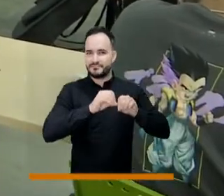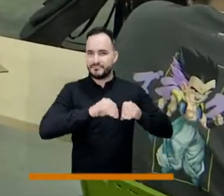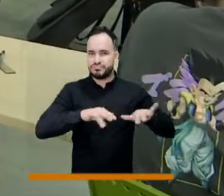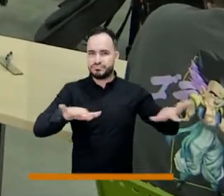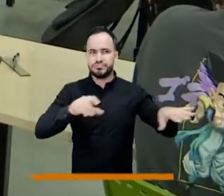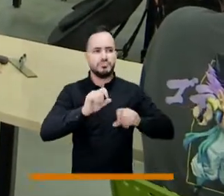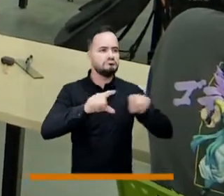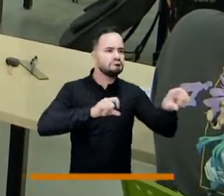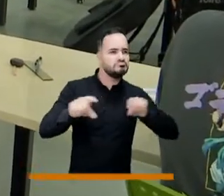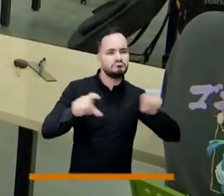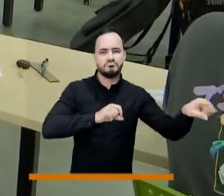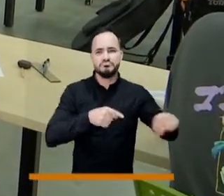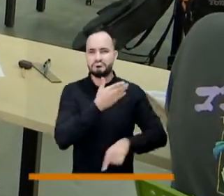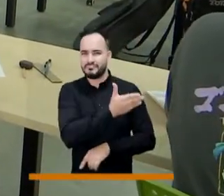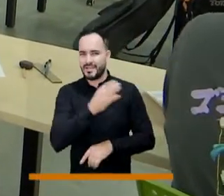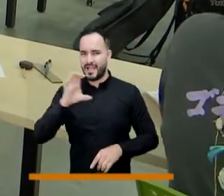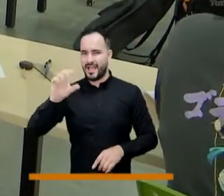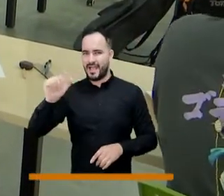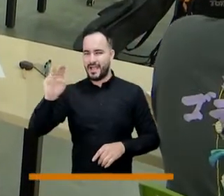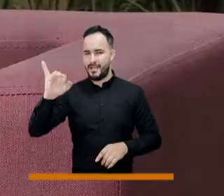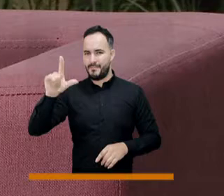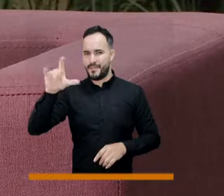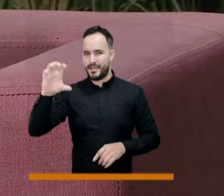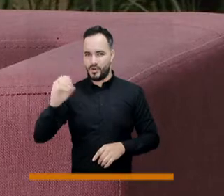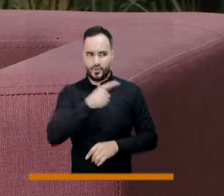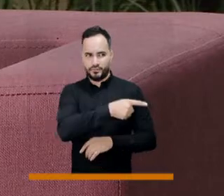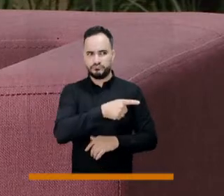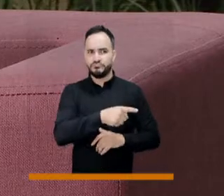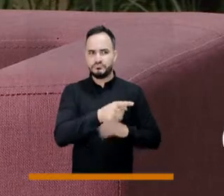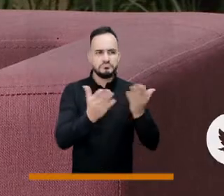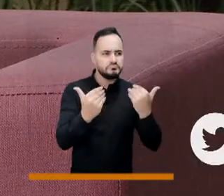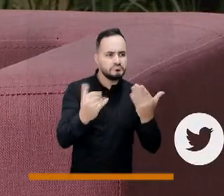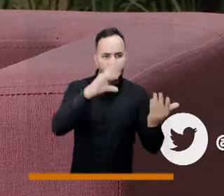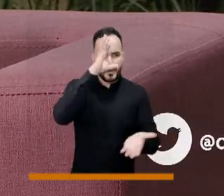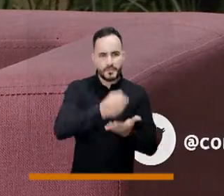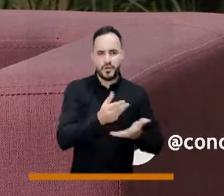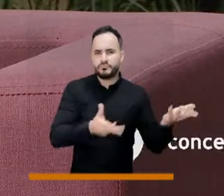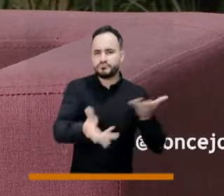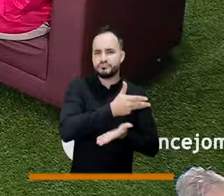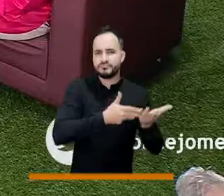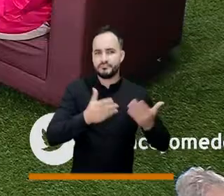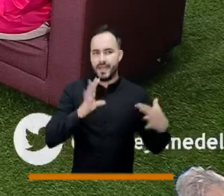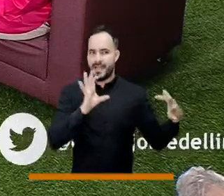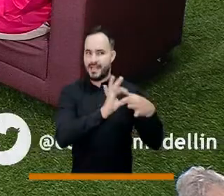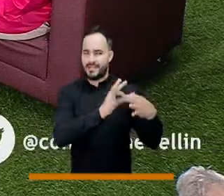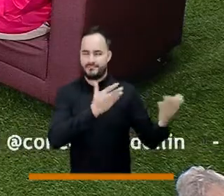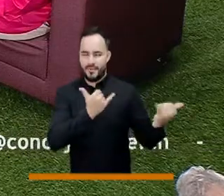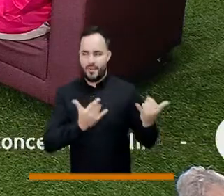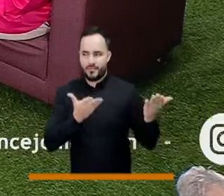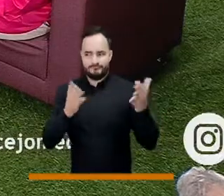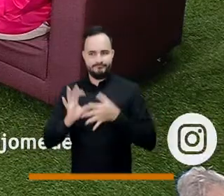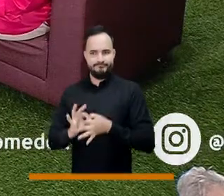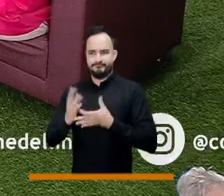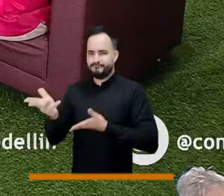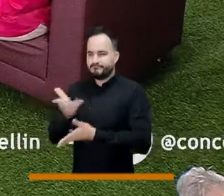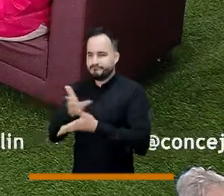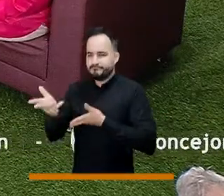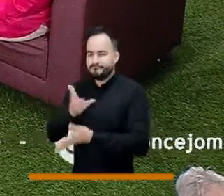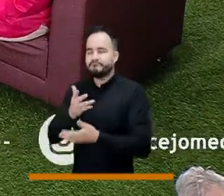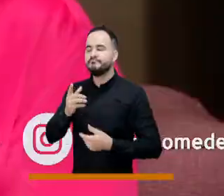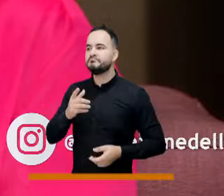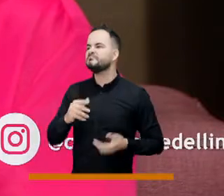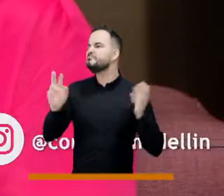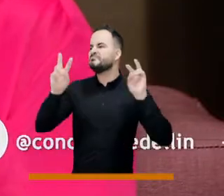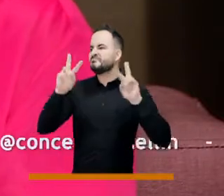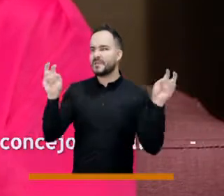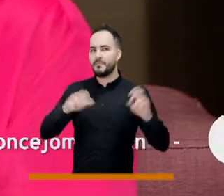Camilo con la ciudadanía a través de las redes y en directo en nuestro espacio de hoy. Y está relacionado con el tema de